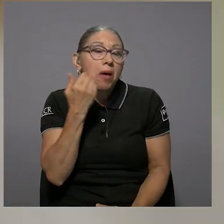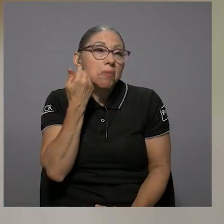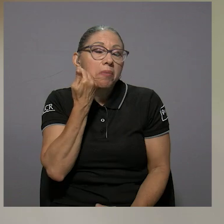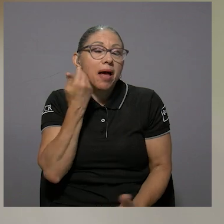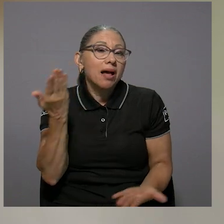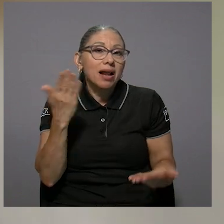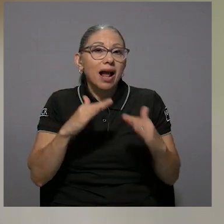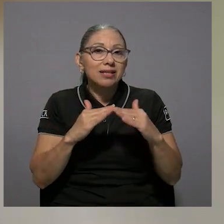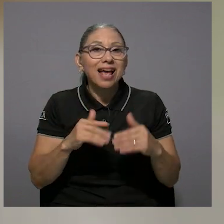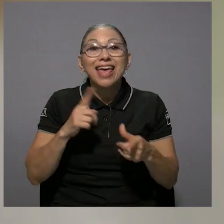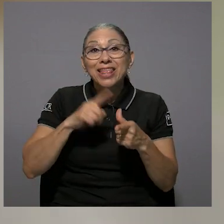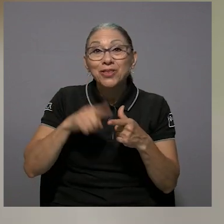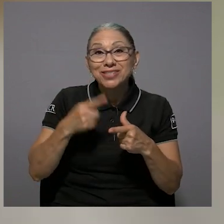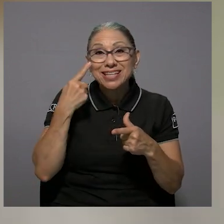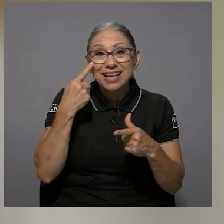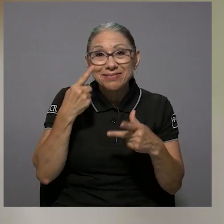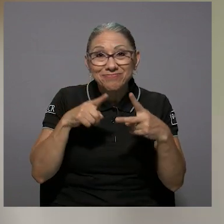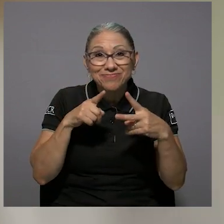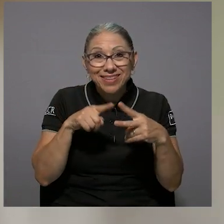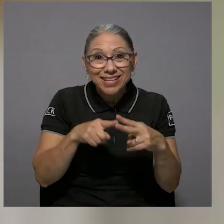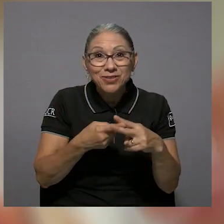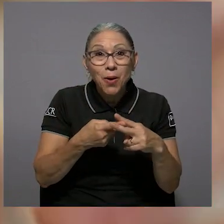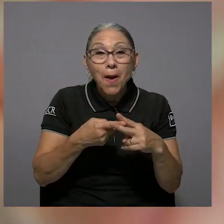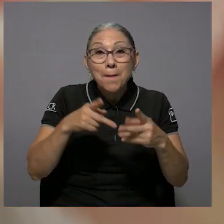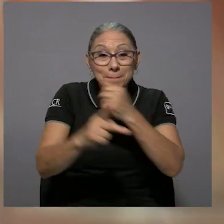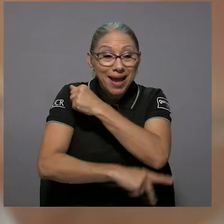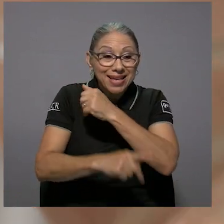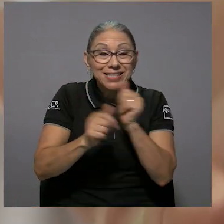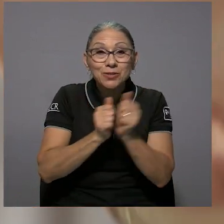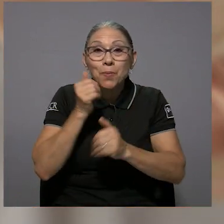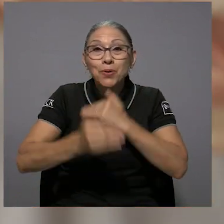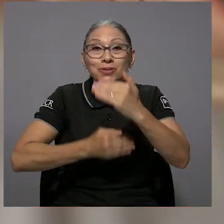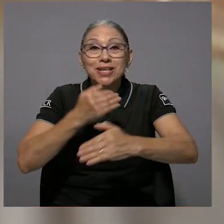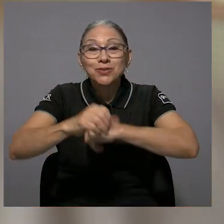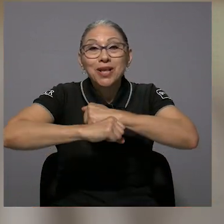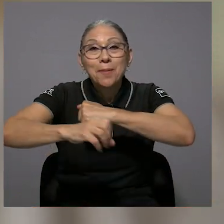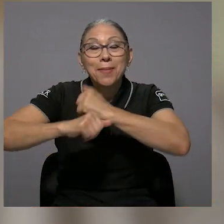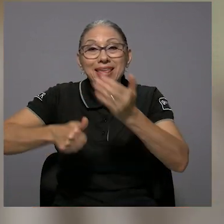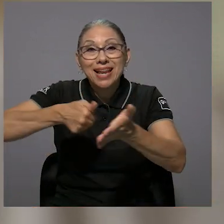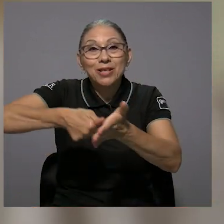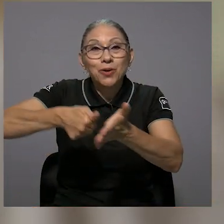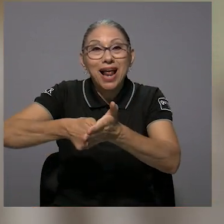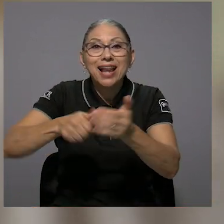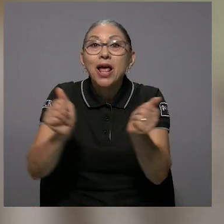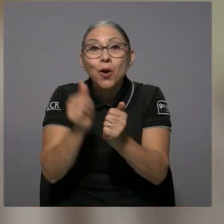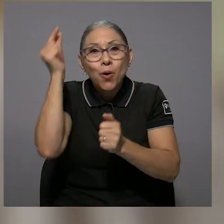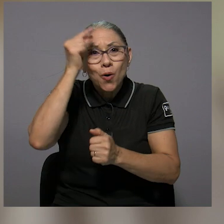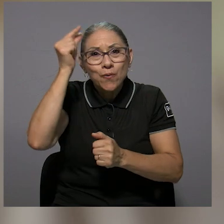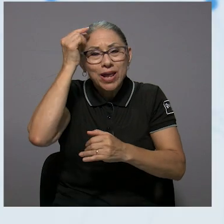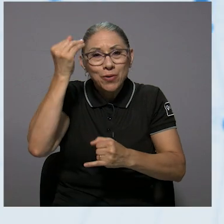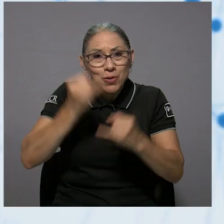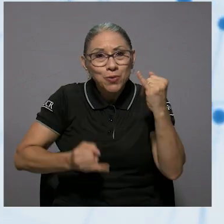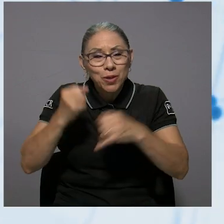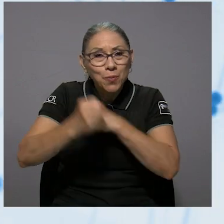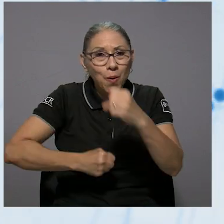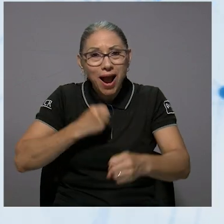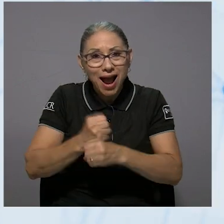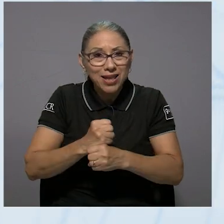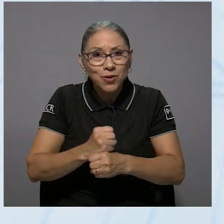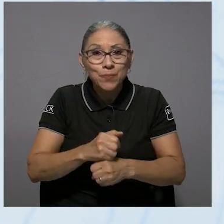cuestionamiento partidario, los países que estaban en procesos de campaña electoral con el gobierno en el último año, con esto,